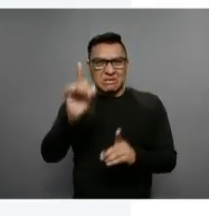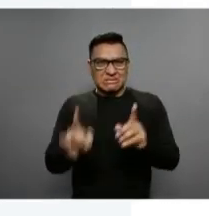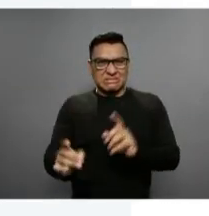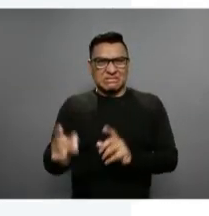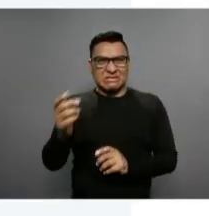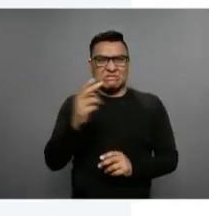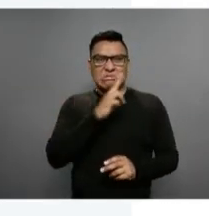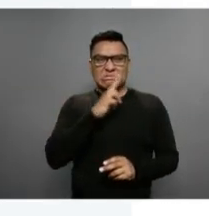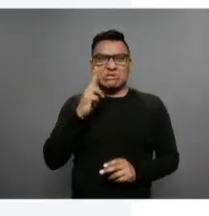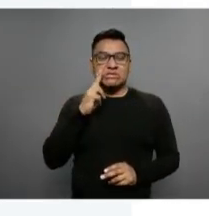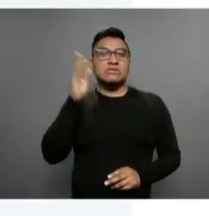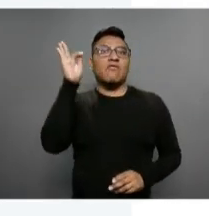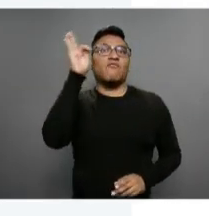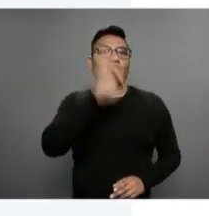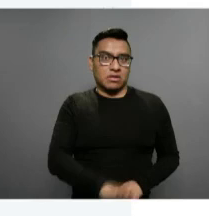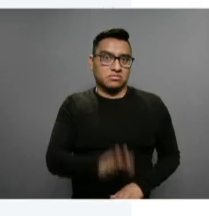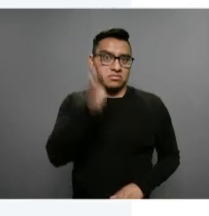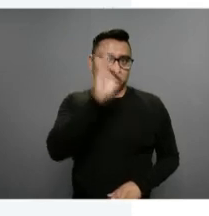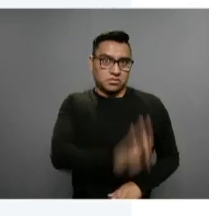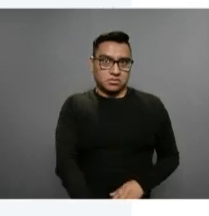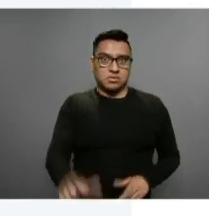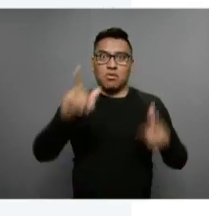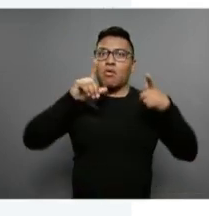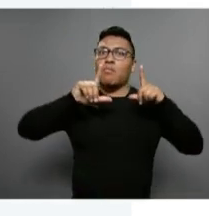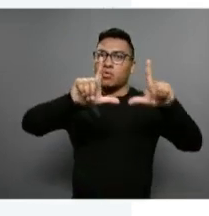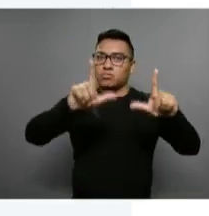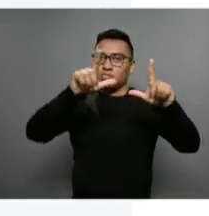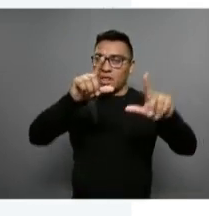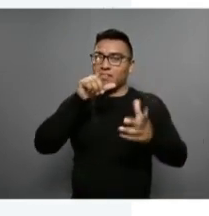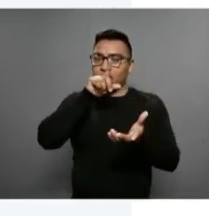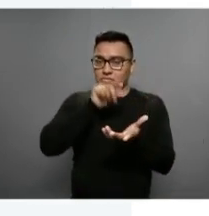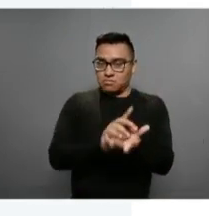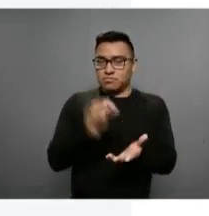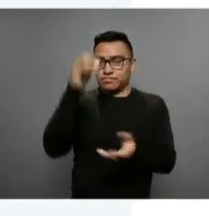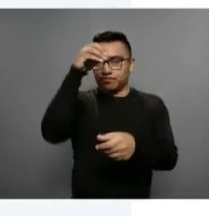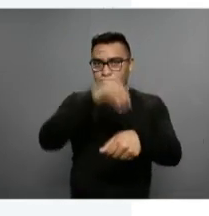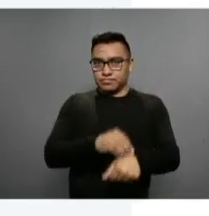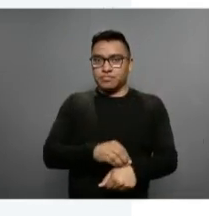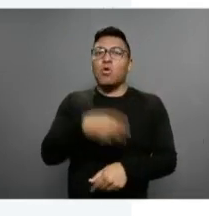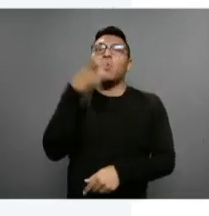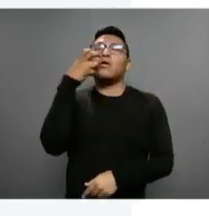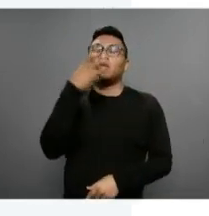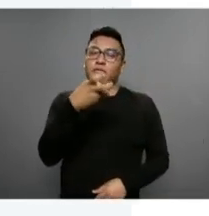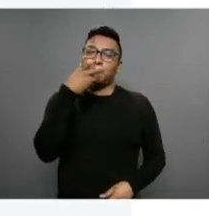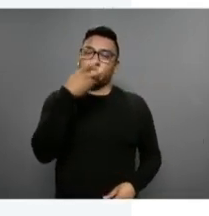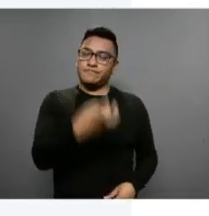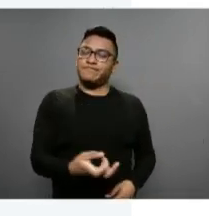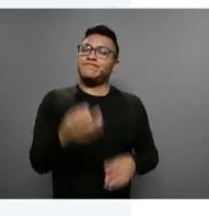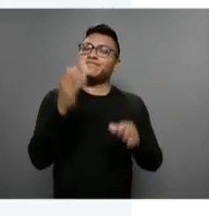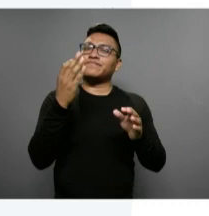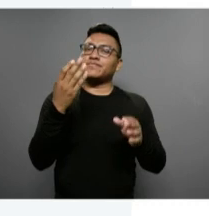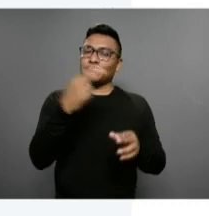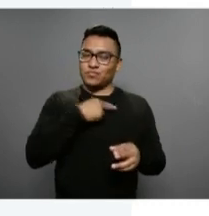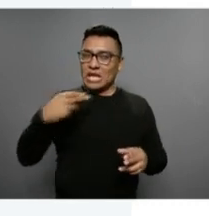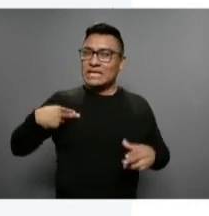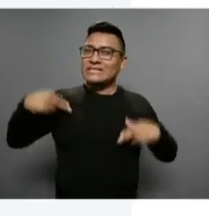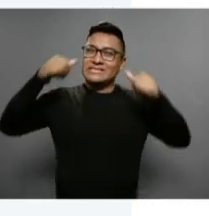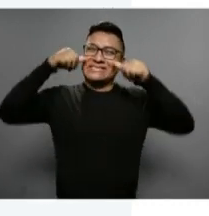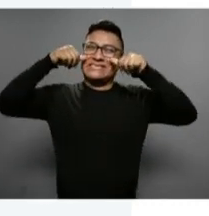falsas. Noticias falsas, ¿eh? Sí. Directamente. Por eso hay que estar pendiente